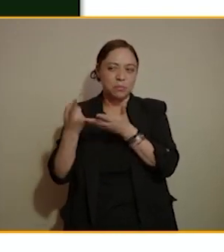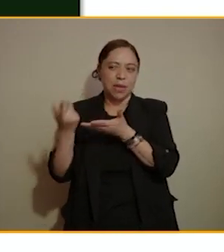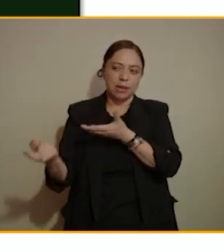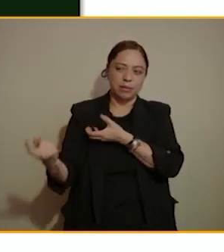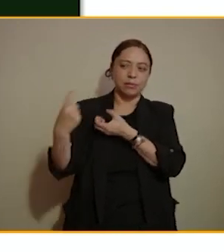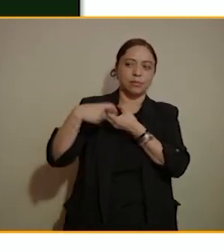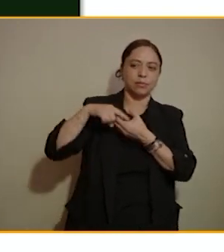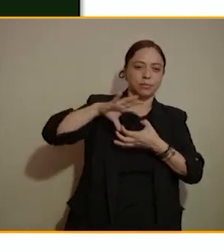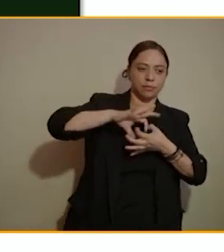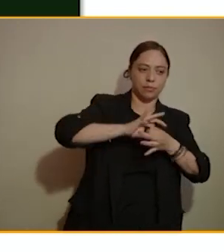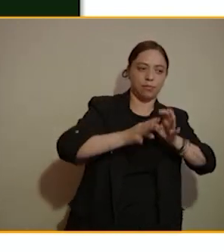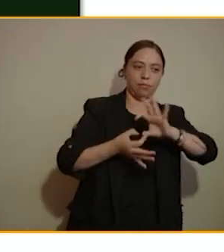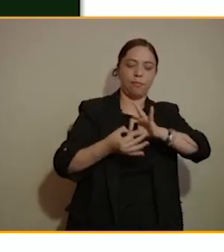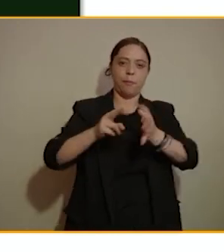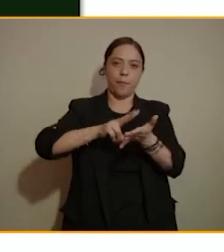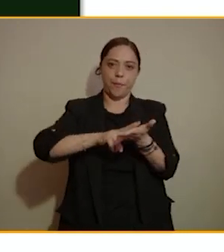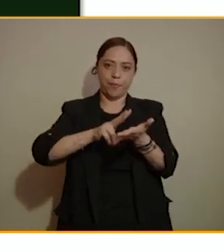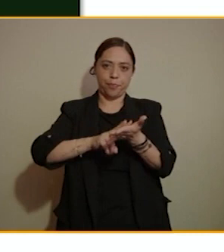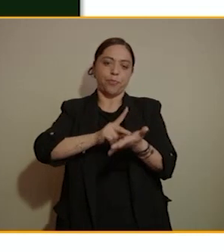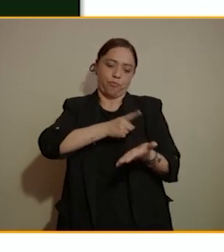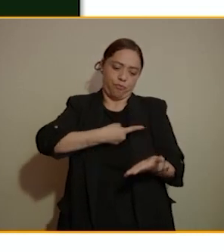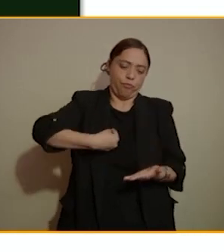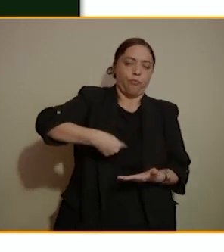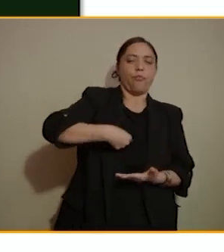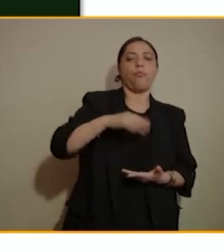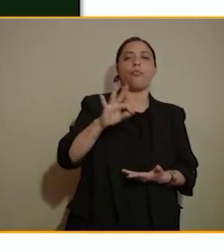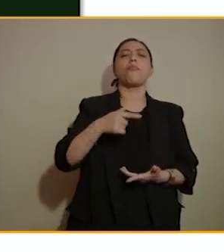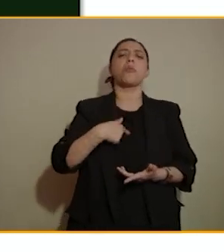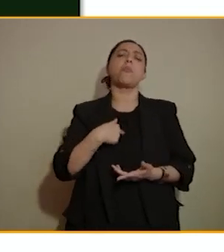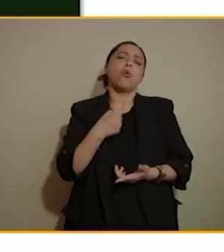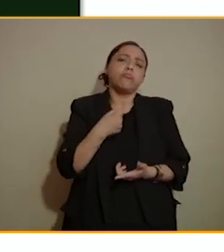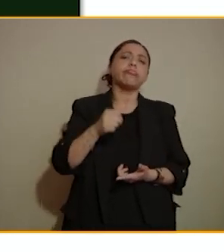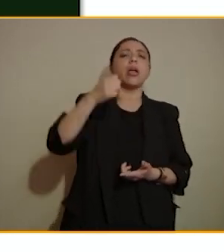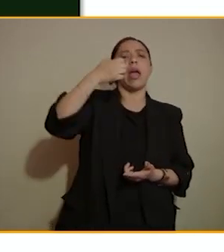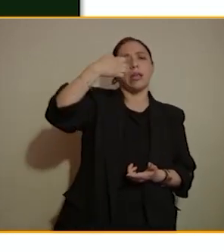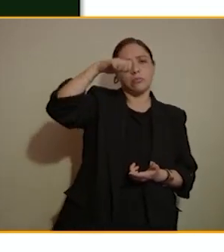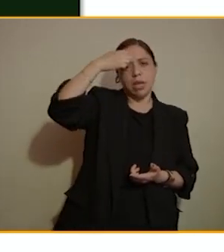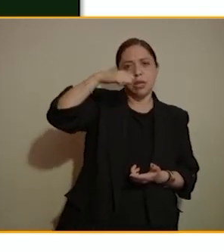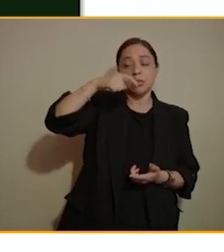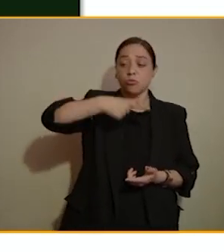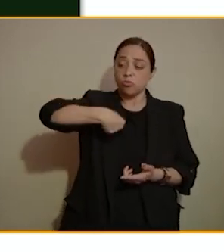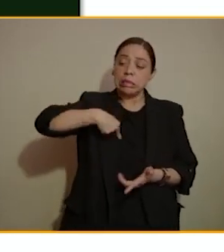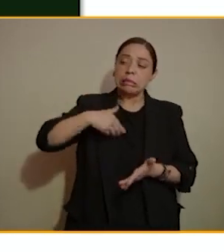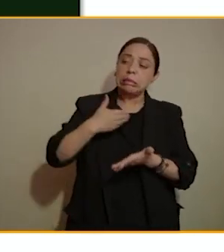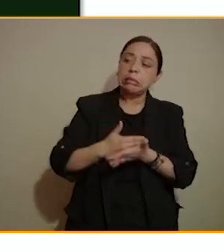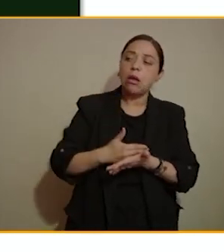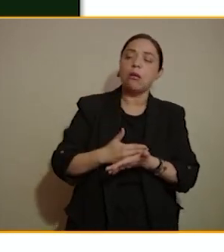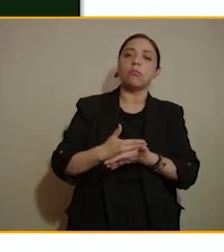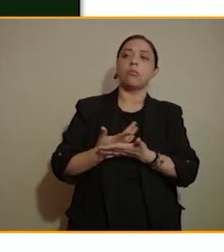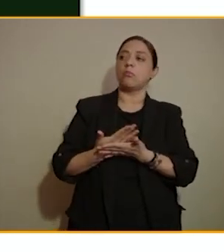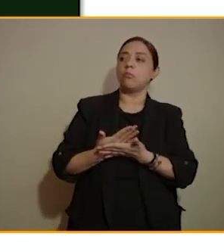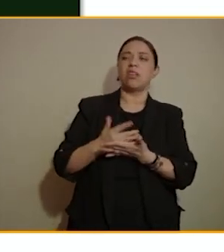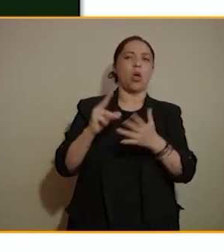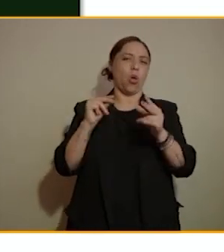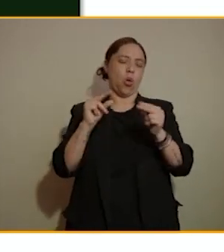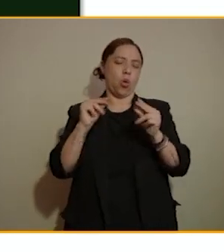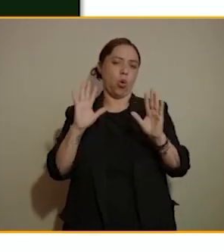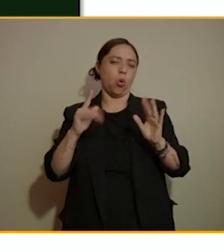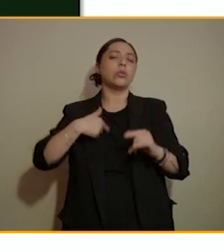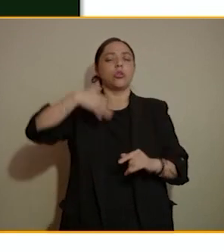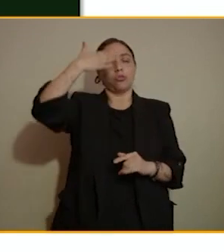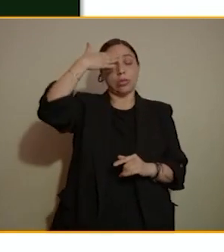cierto que nosotros, que ya tenemos cierta atracción, no nos vamos a detener por nadie, también es cierto que tiene mucho más